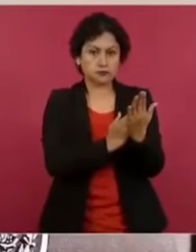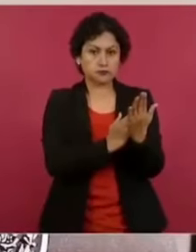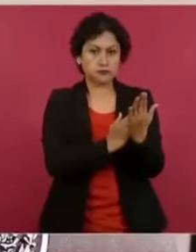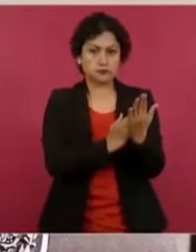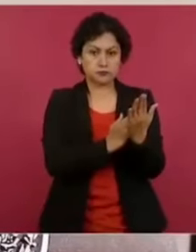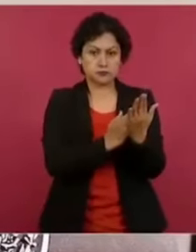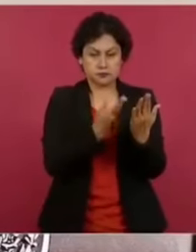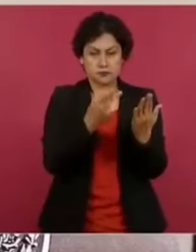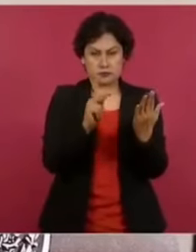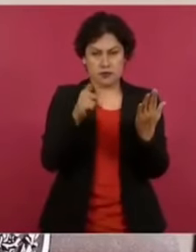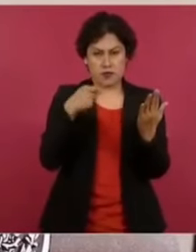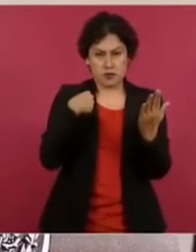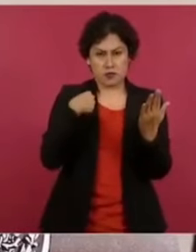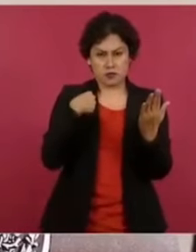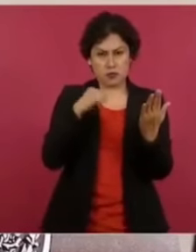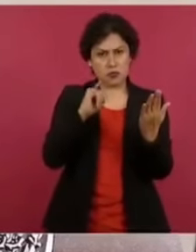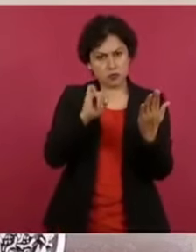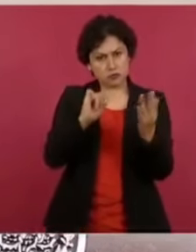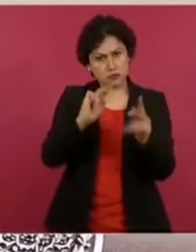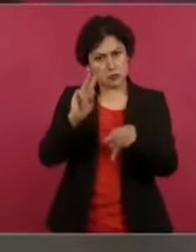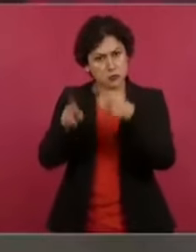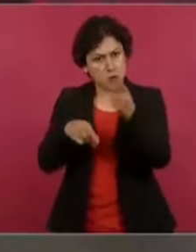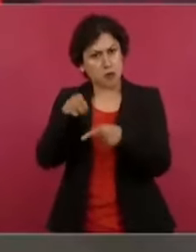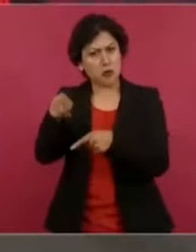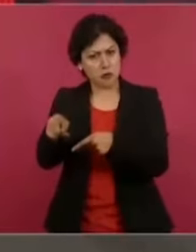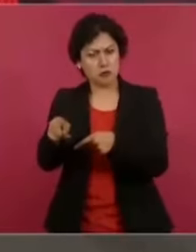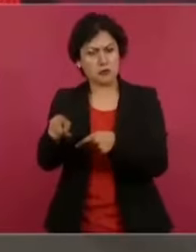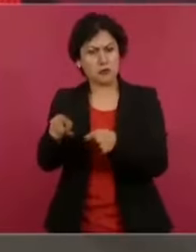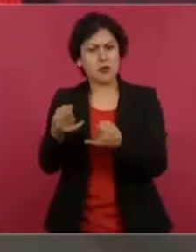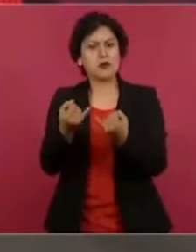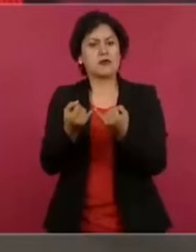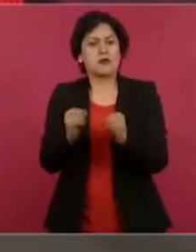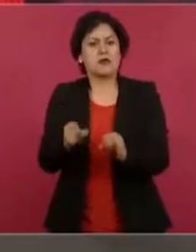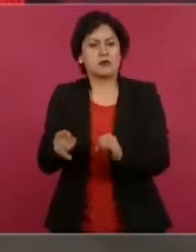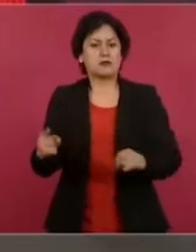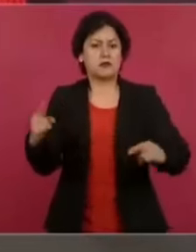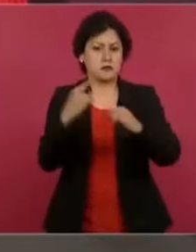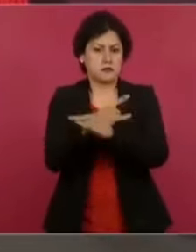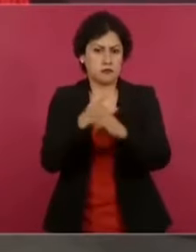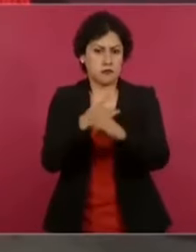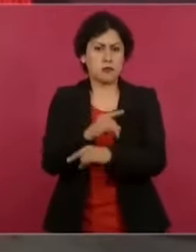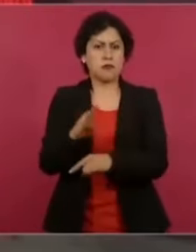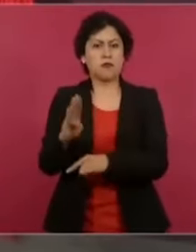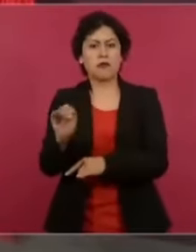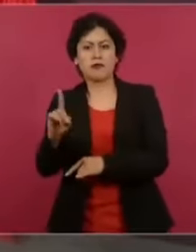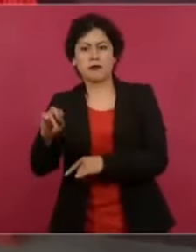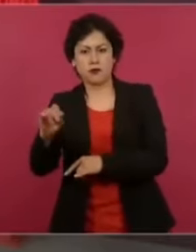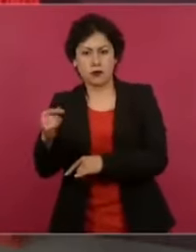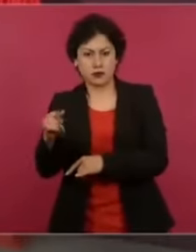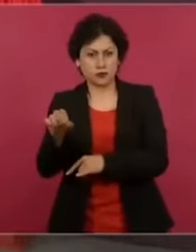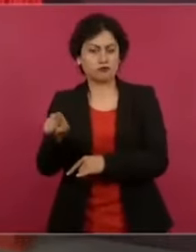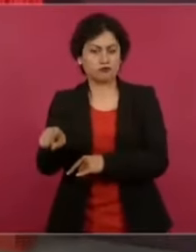voy a ir a la inauguración de ese camino de Badiraguato